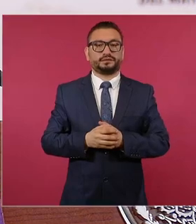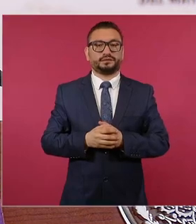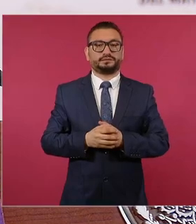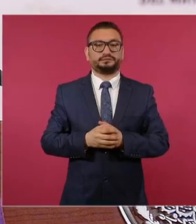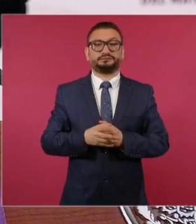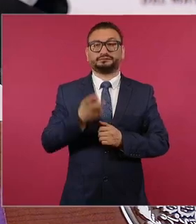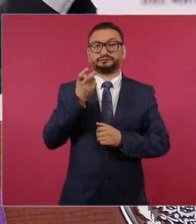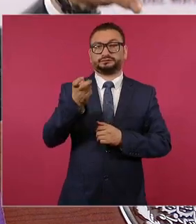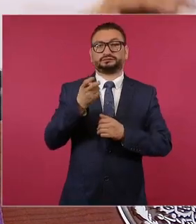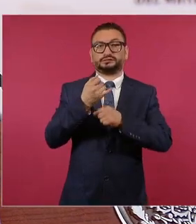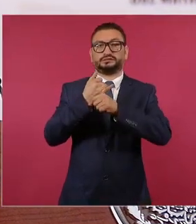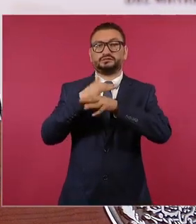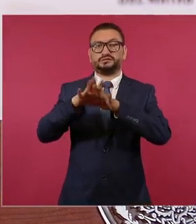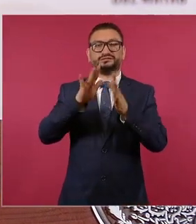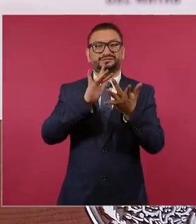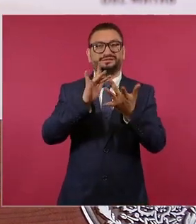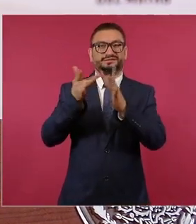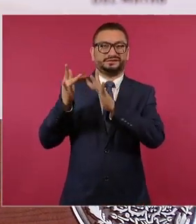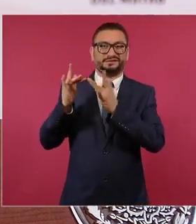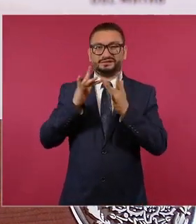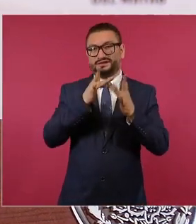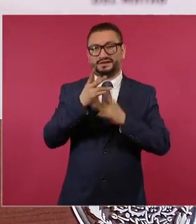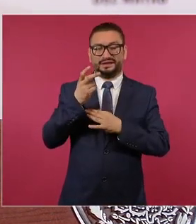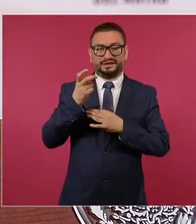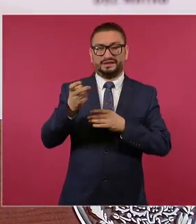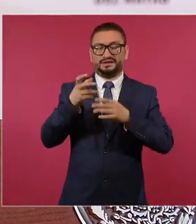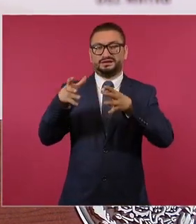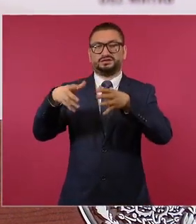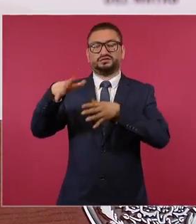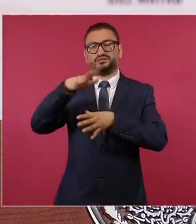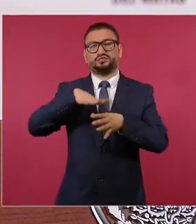esa es, ¿no?, la esfera